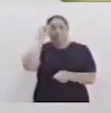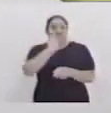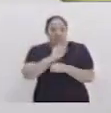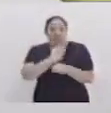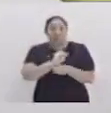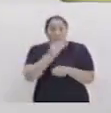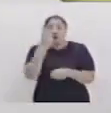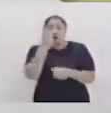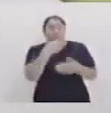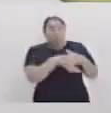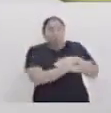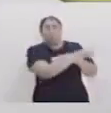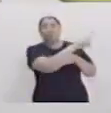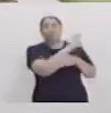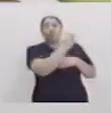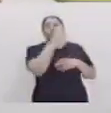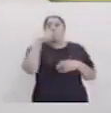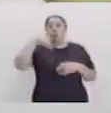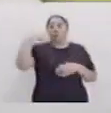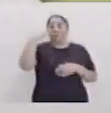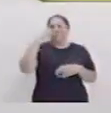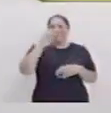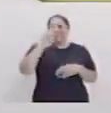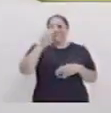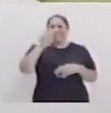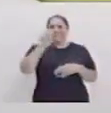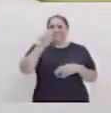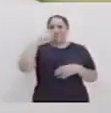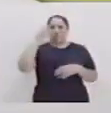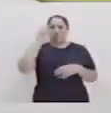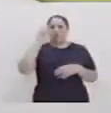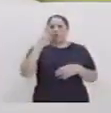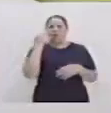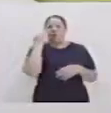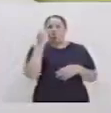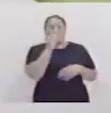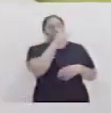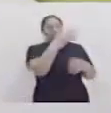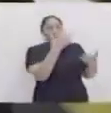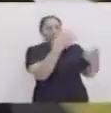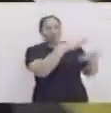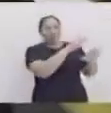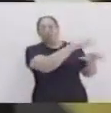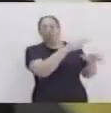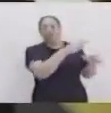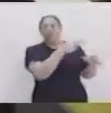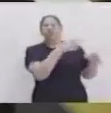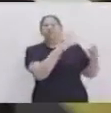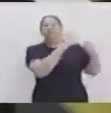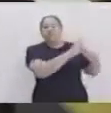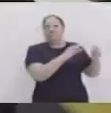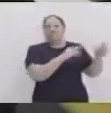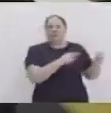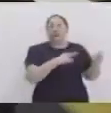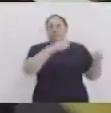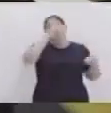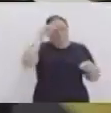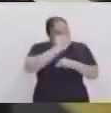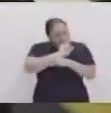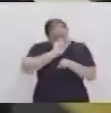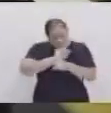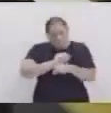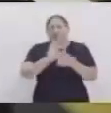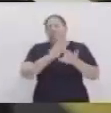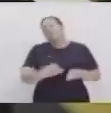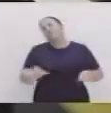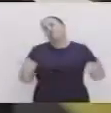el conservatorio y Ricardo Castillo continuó componiendo música. Hoy escucharemos dos obras